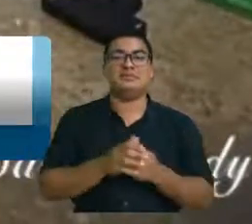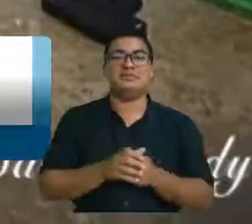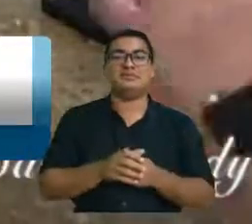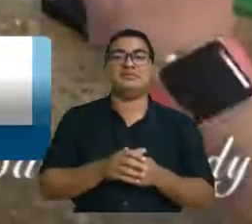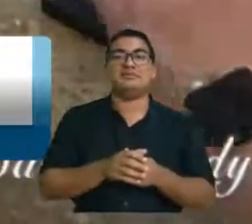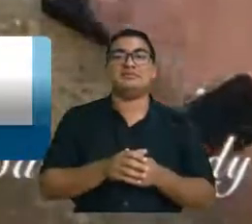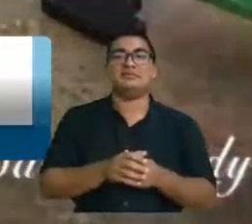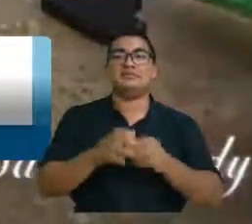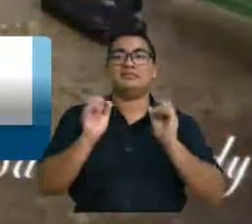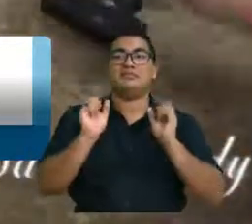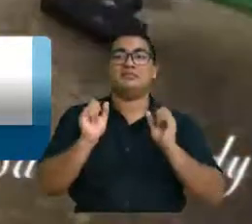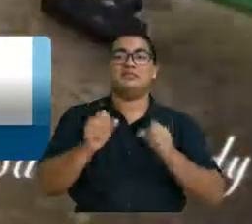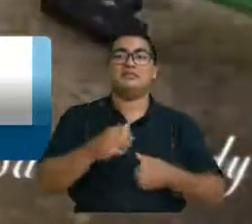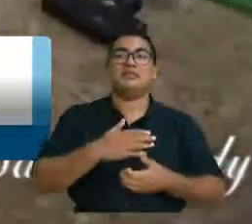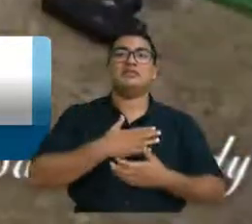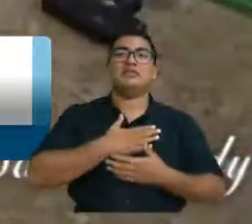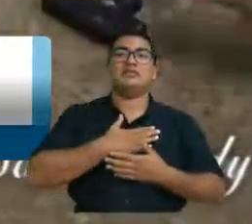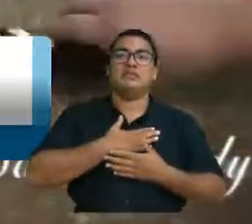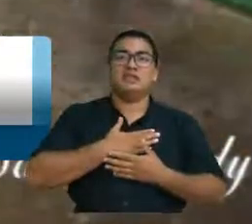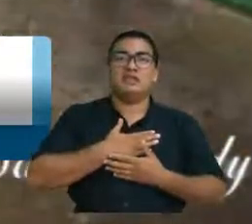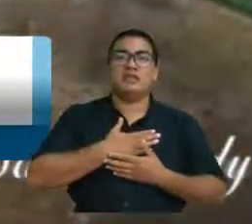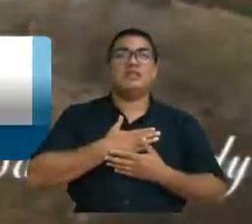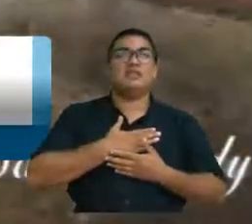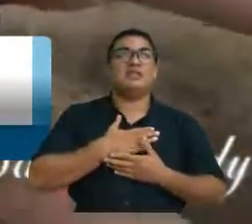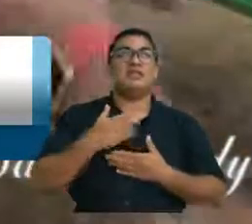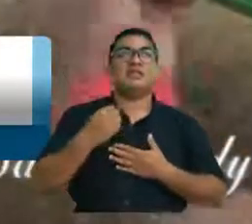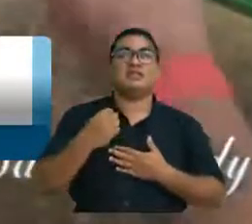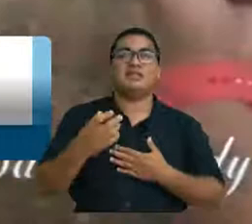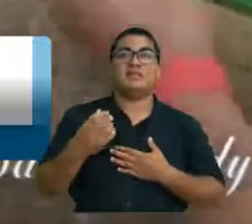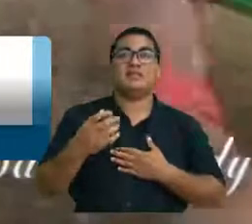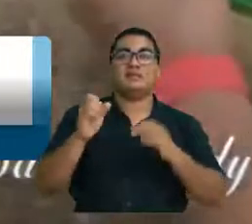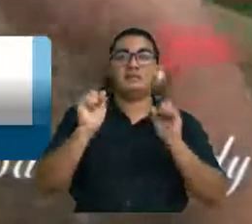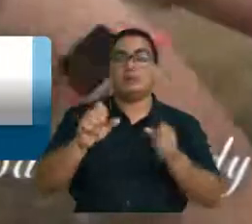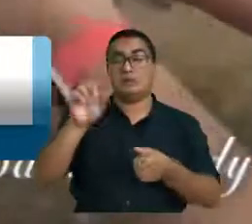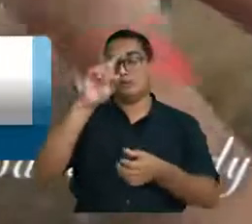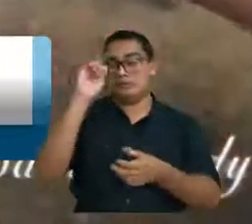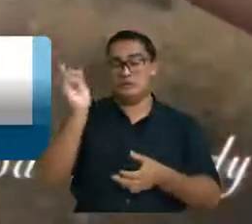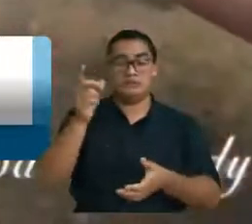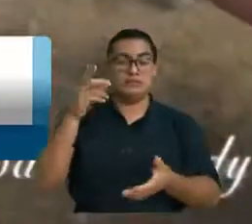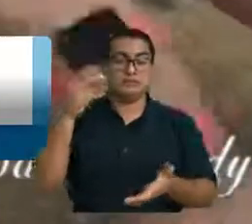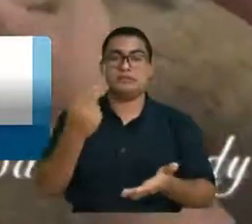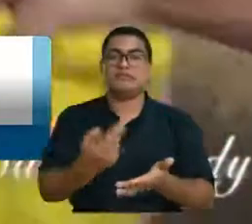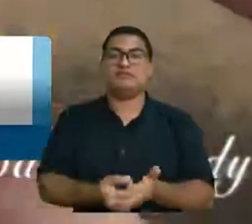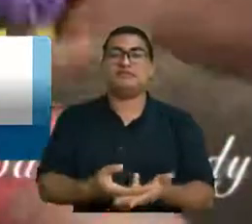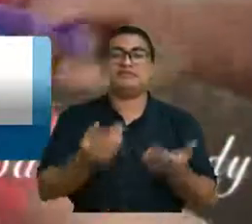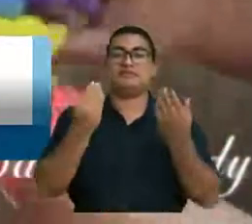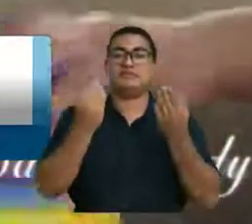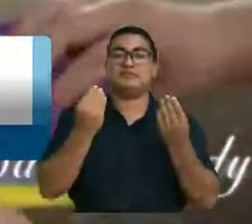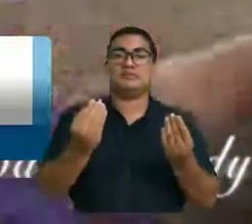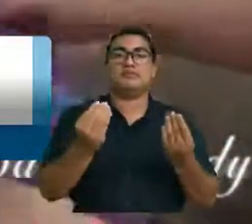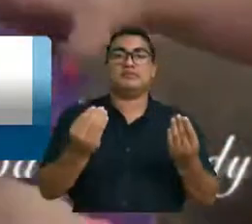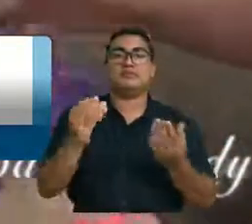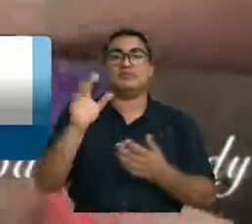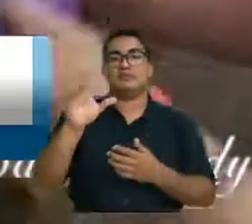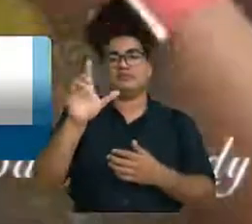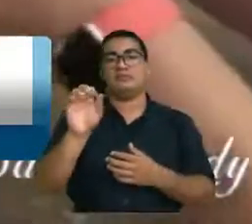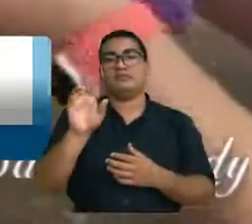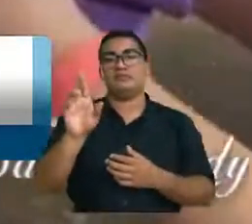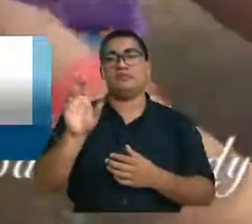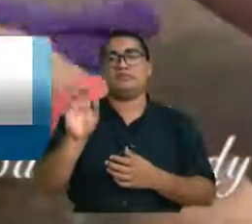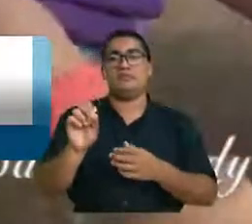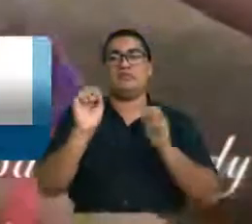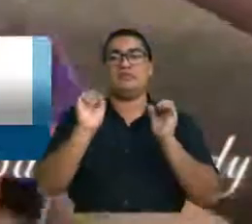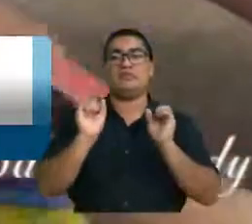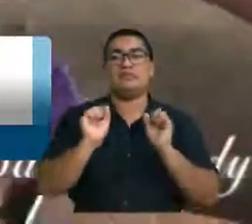te puede dar dolor en el pecho o presión en el pecho y hasta te puedes desmayar por el uso expuesto a una